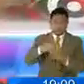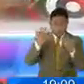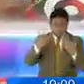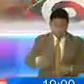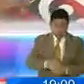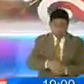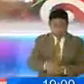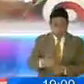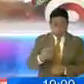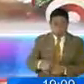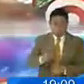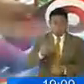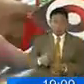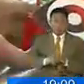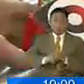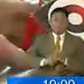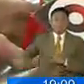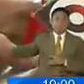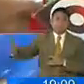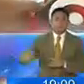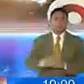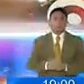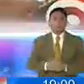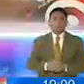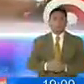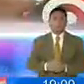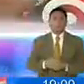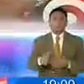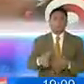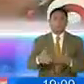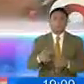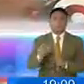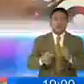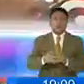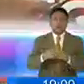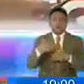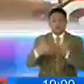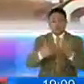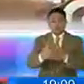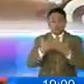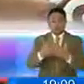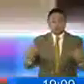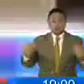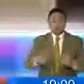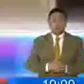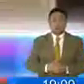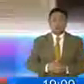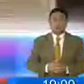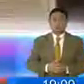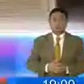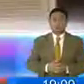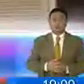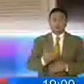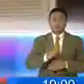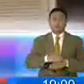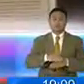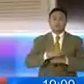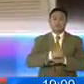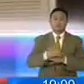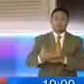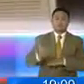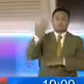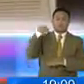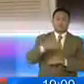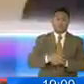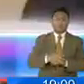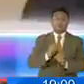tenemos fugados, personas que entran a la clandestinidad, que resultan prófugos en este proceso. Esto luego de que desde la semana pasada en las